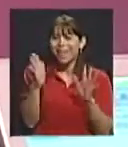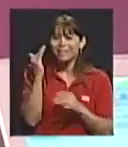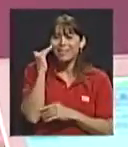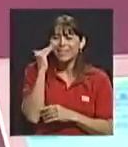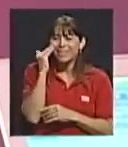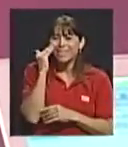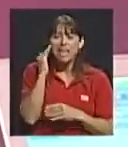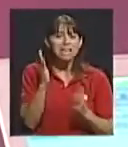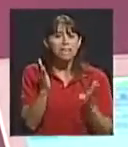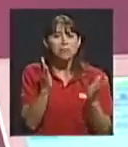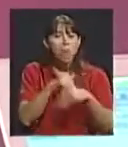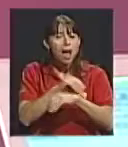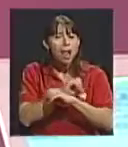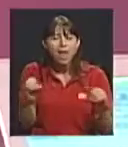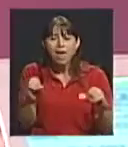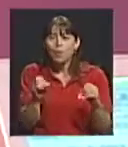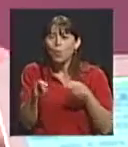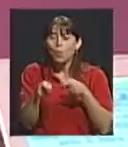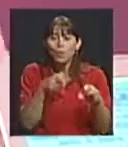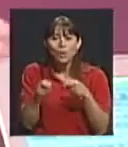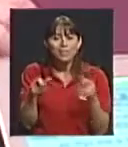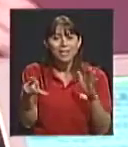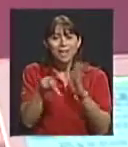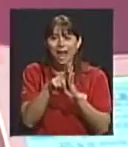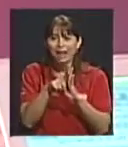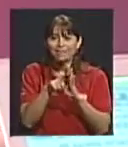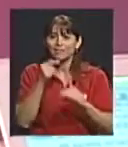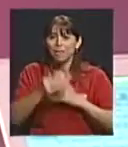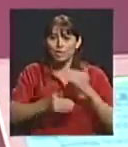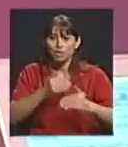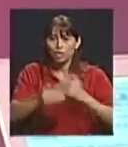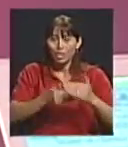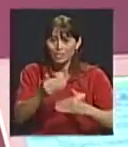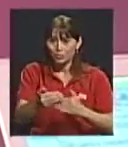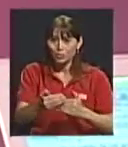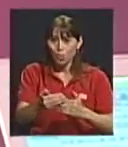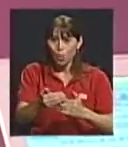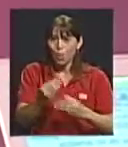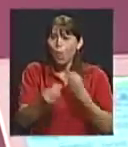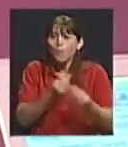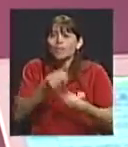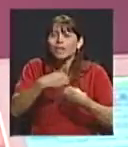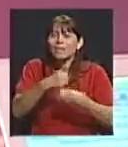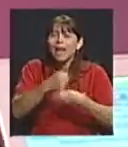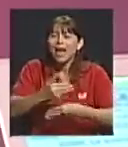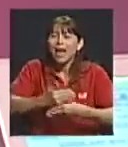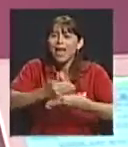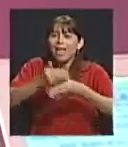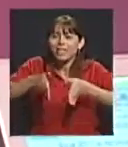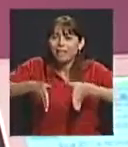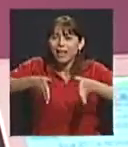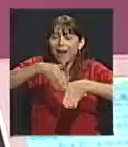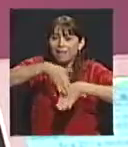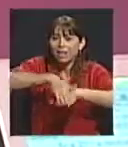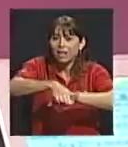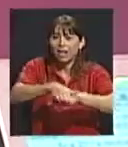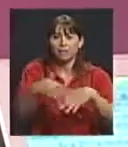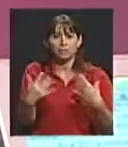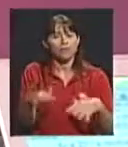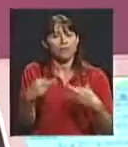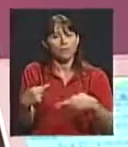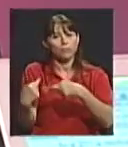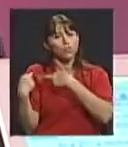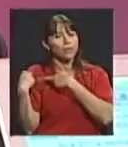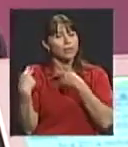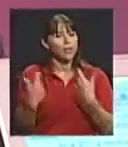los controles legales de de del proceso como se iba a realizar esa carretera o sea la responsabilidad es muy grande a mí me